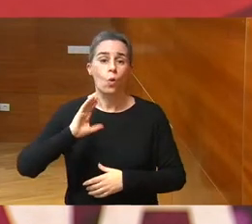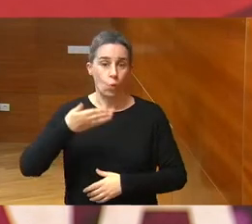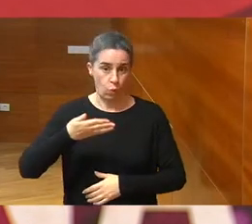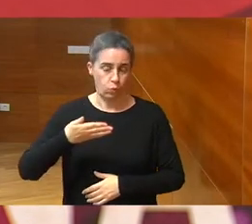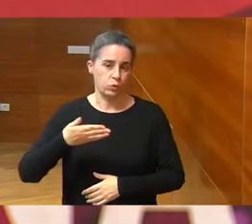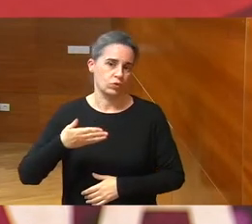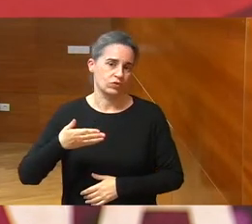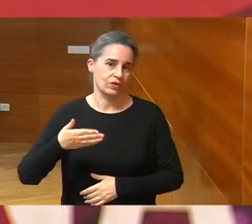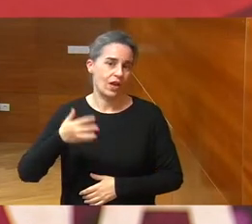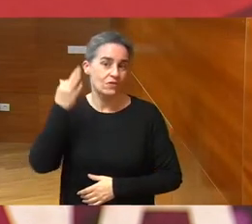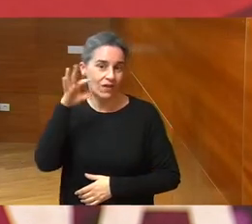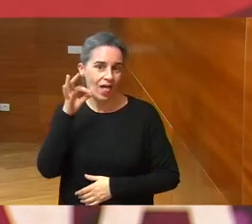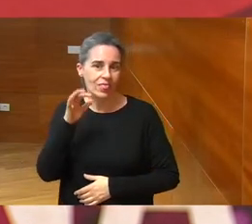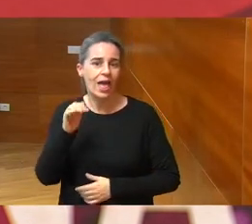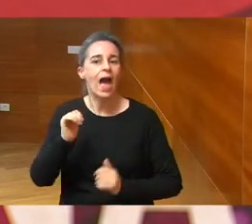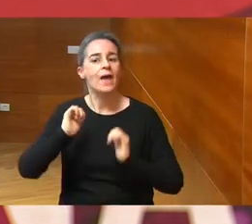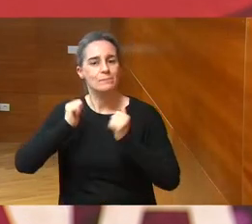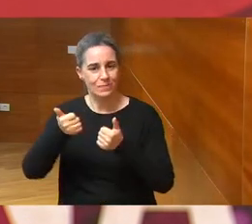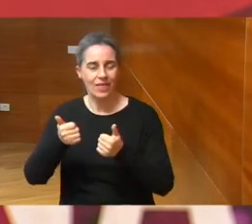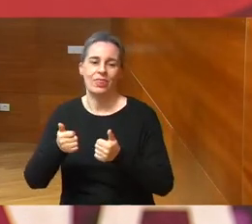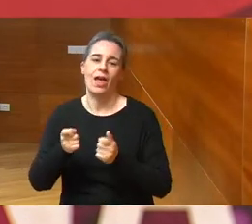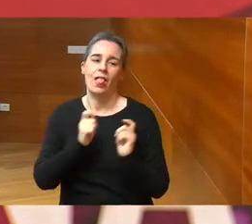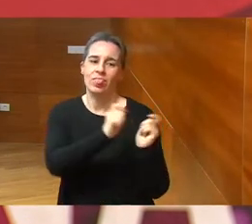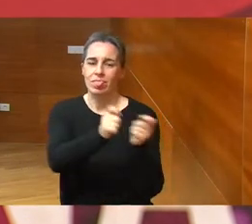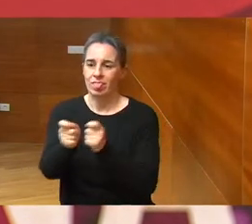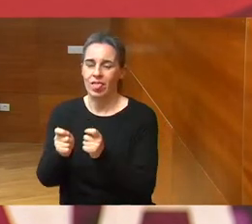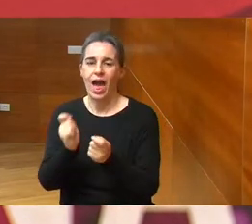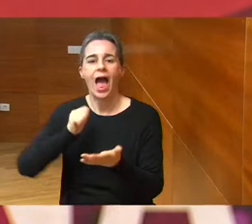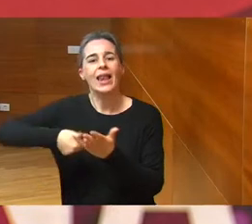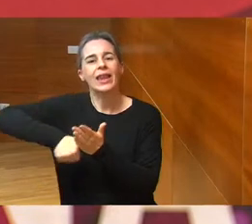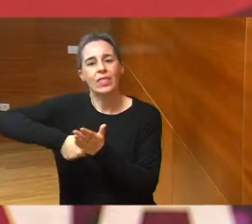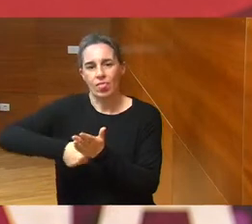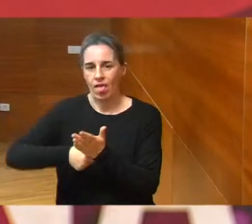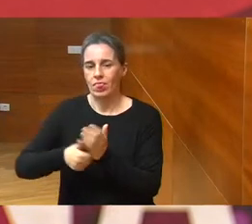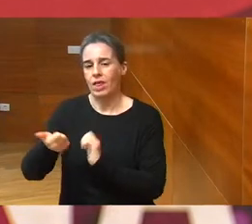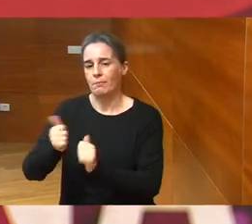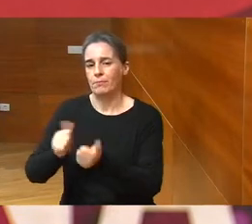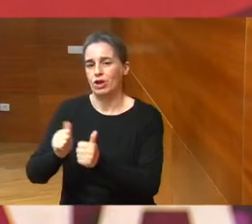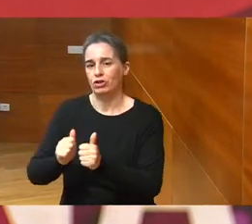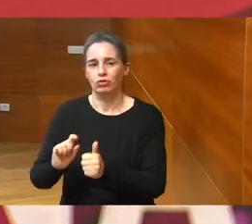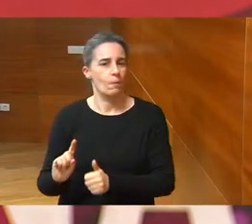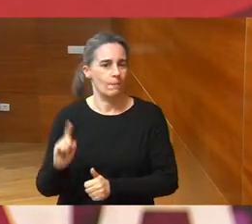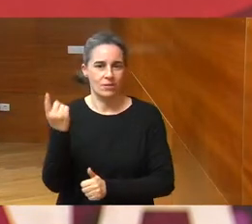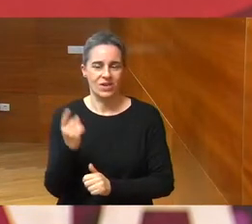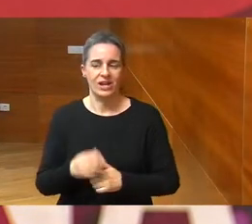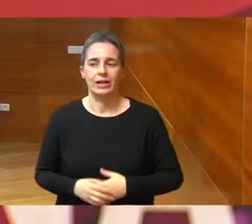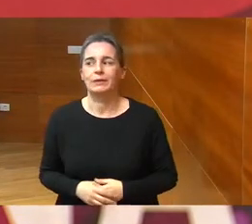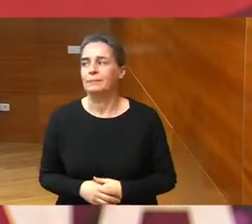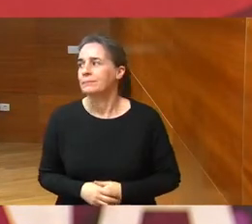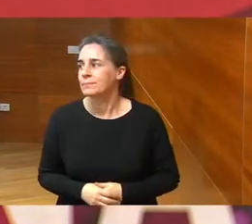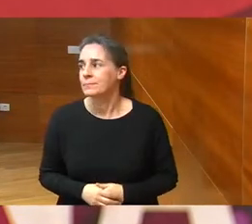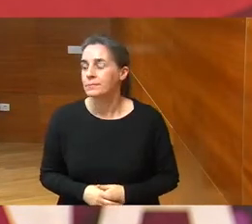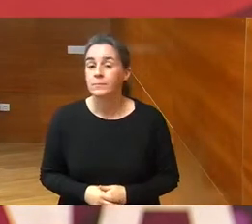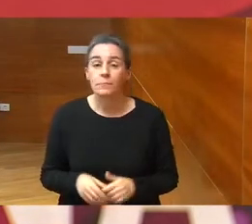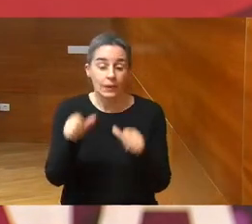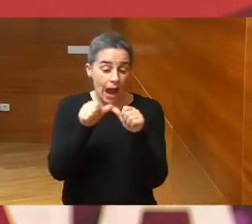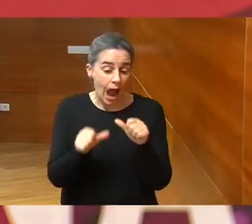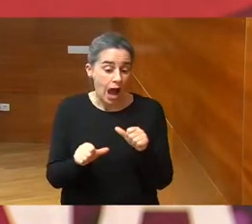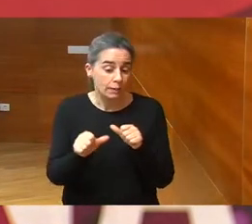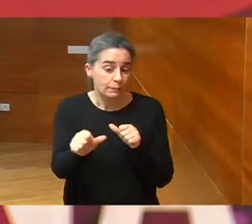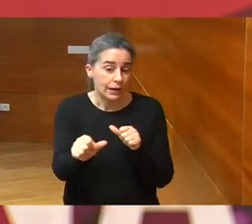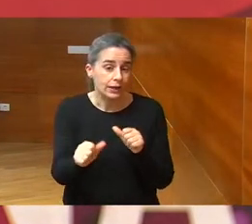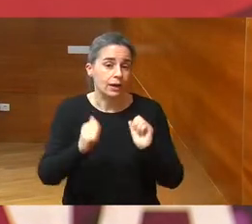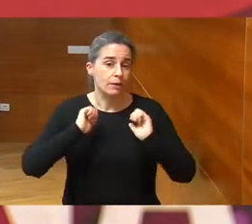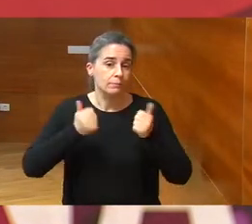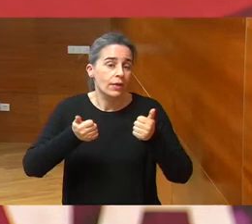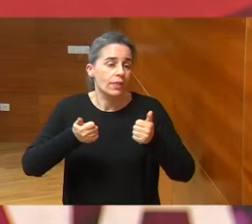piloto Bueno A partir de aquí se fan bueno semanas de